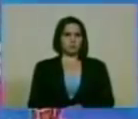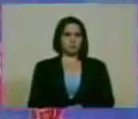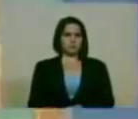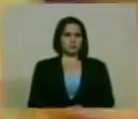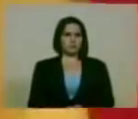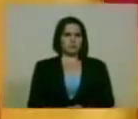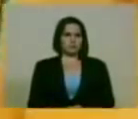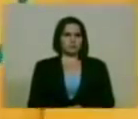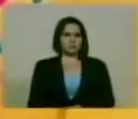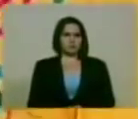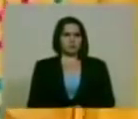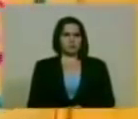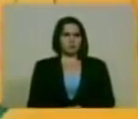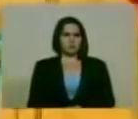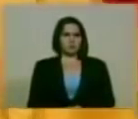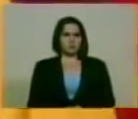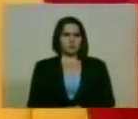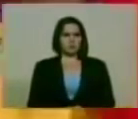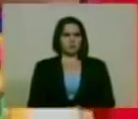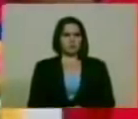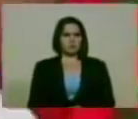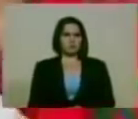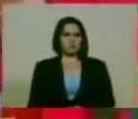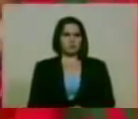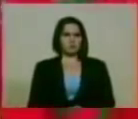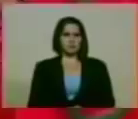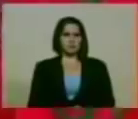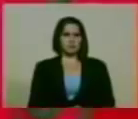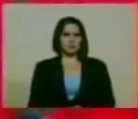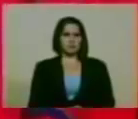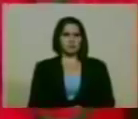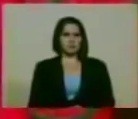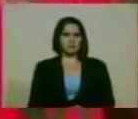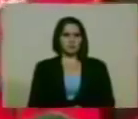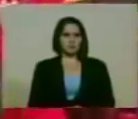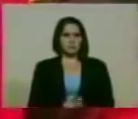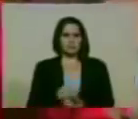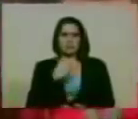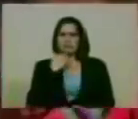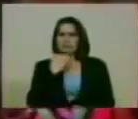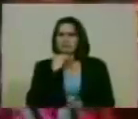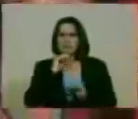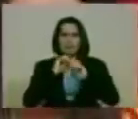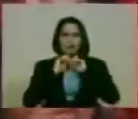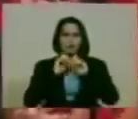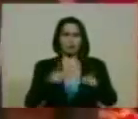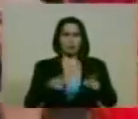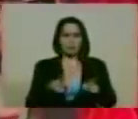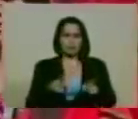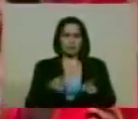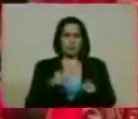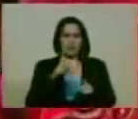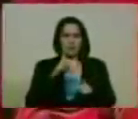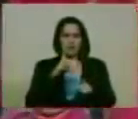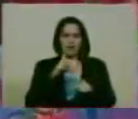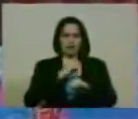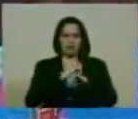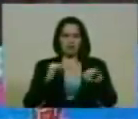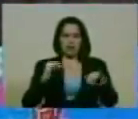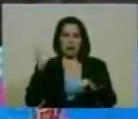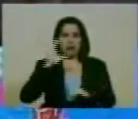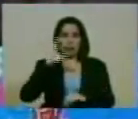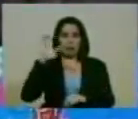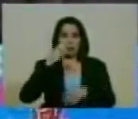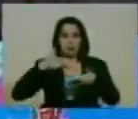Así es, mire, este es un sitio por donde queda la autopista aquí de la salida de Caracas. Era uno de